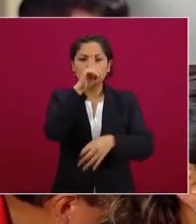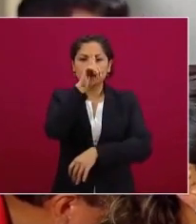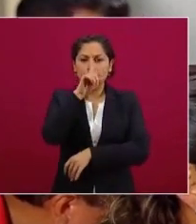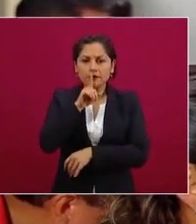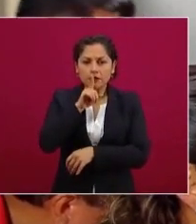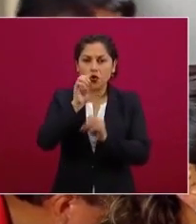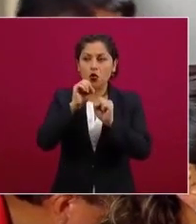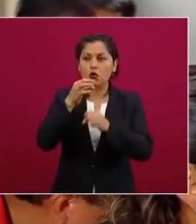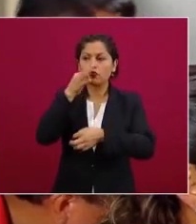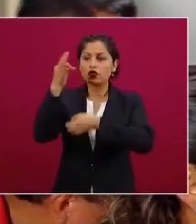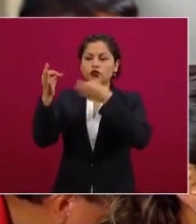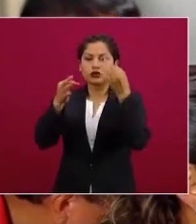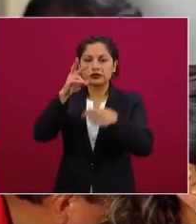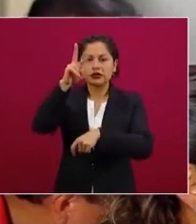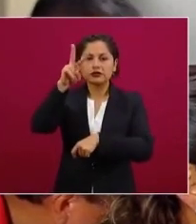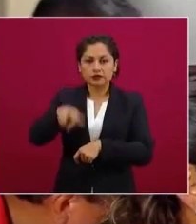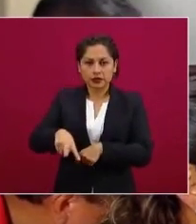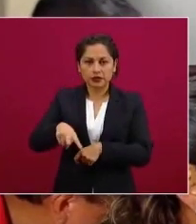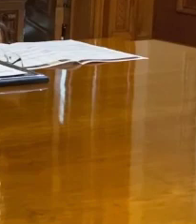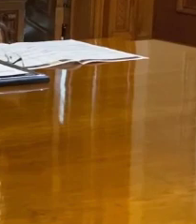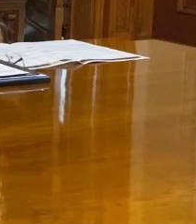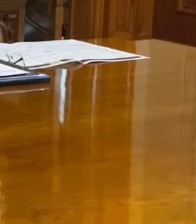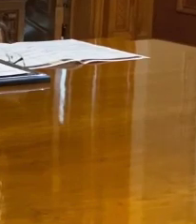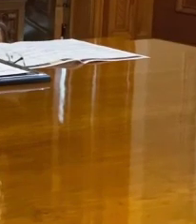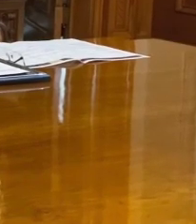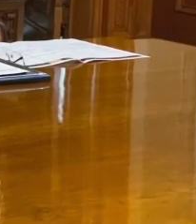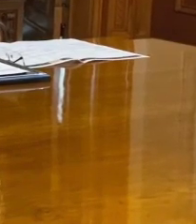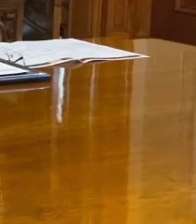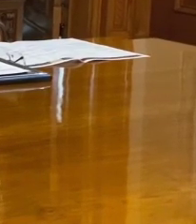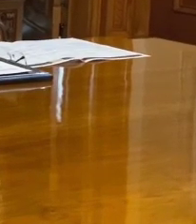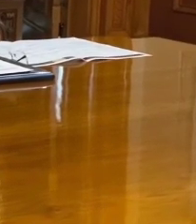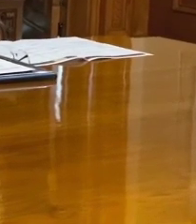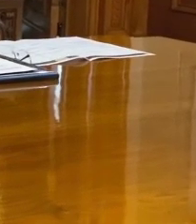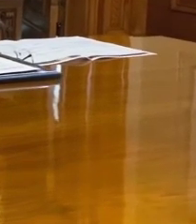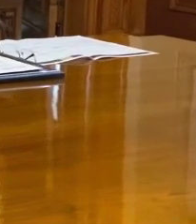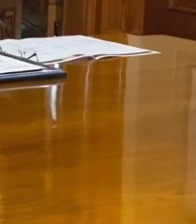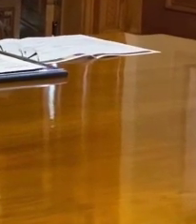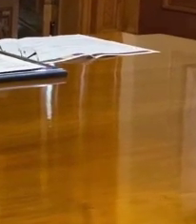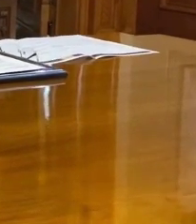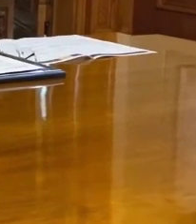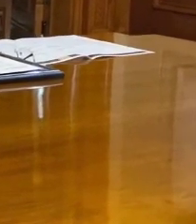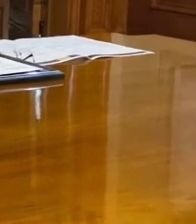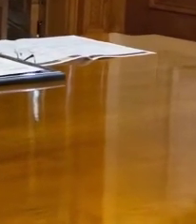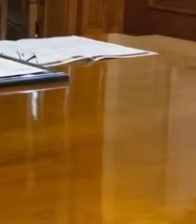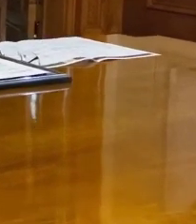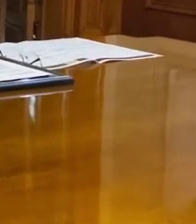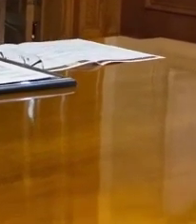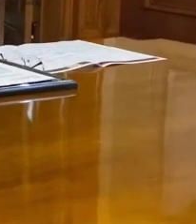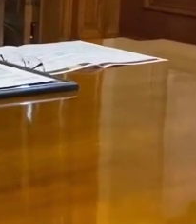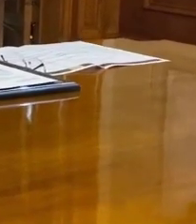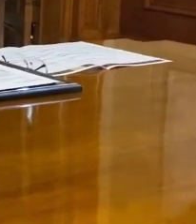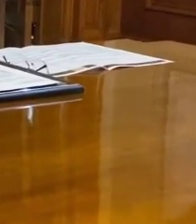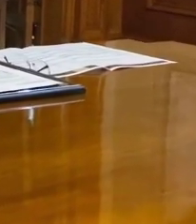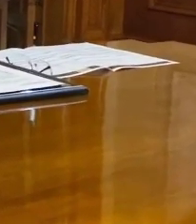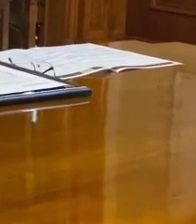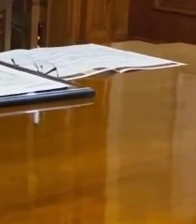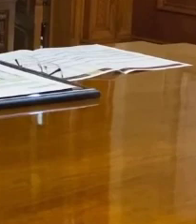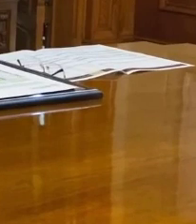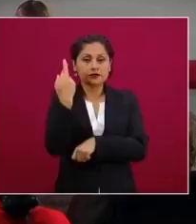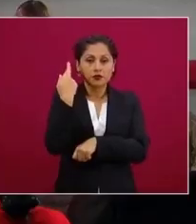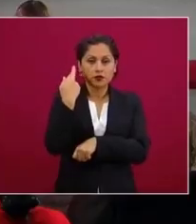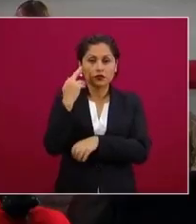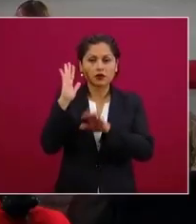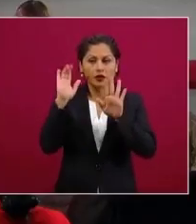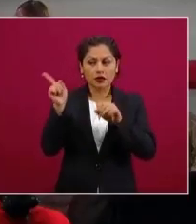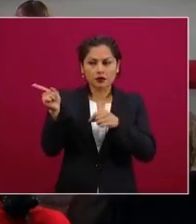neoliberales. Por ejemplo, suelto una serie de nombres que se me vienen a la mente. Me gustaría ver en primera fila a Ciro Gómez Leiva,